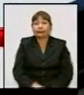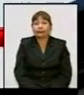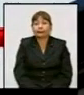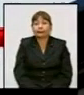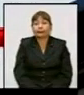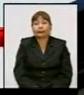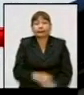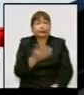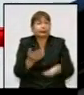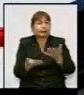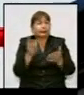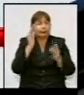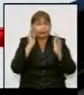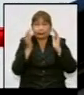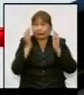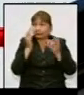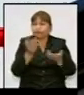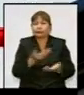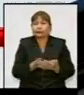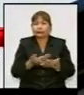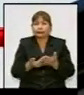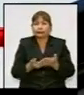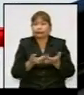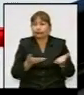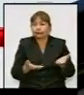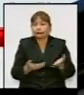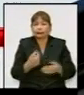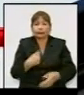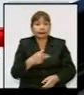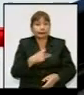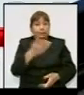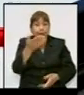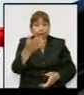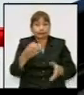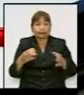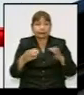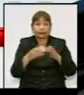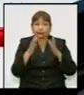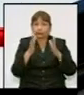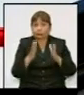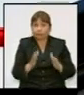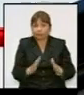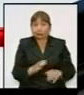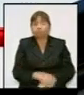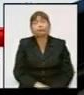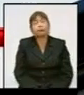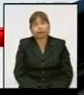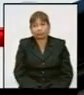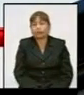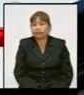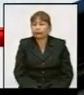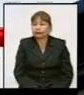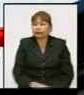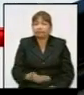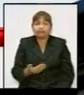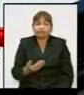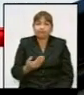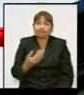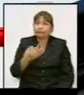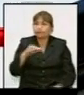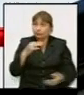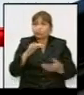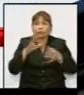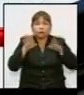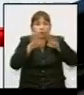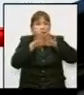de acuerdo y en correlación a la Ley de Modernización del Estado, señor congresista, el empleo del poder espacial y ciberespacial para